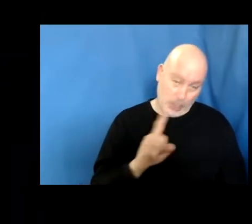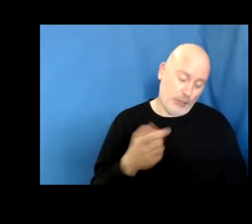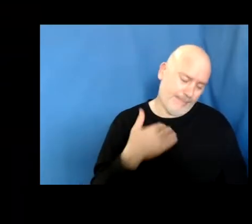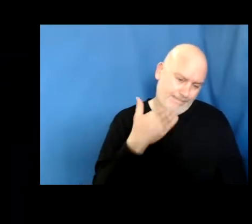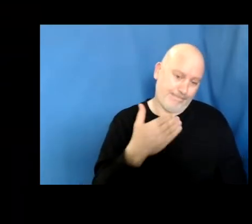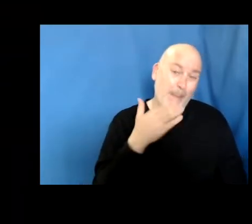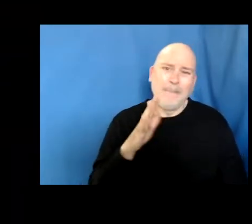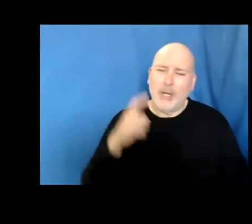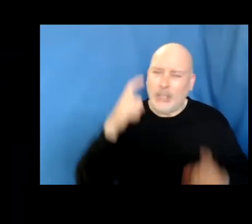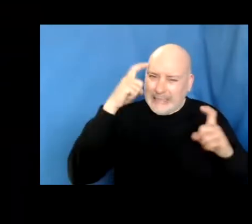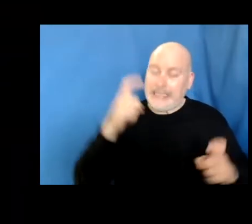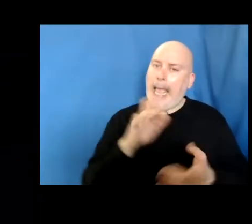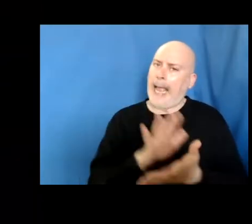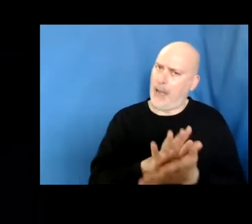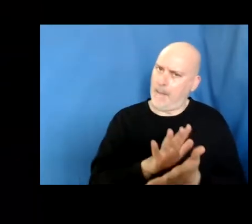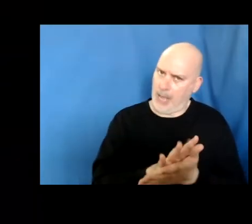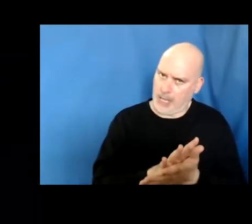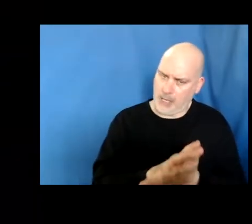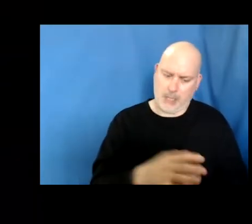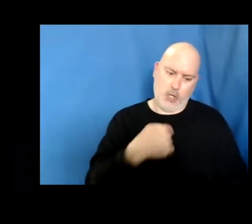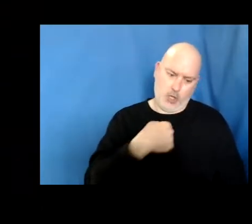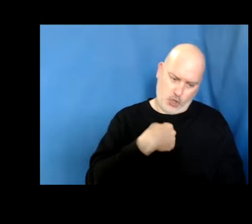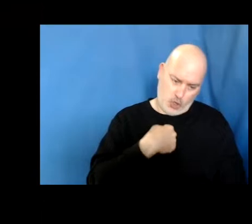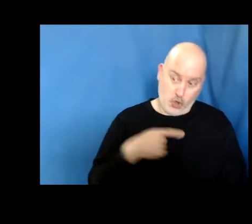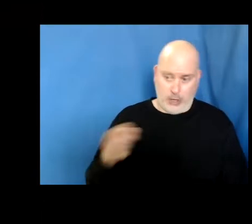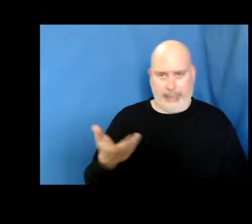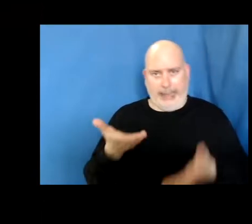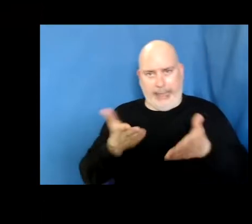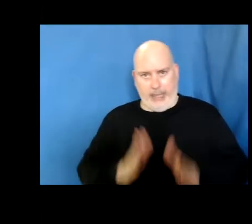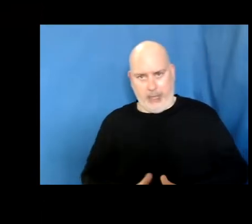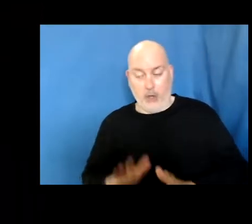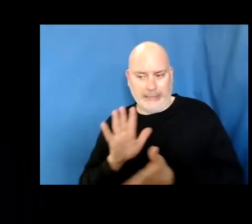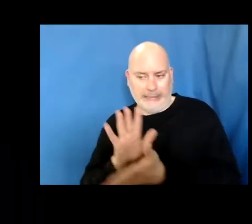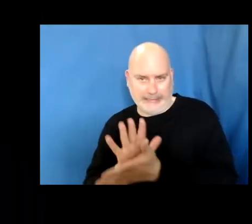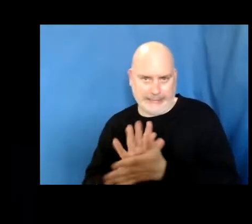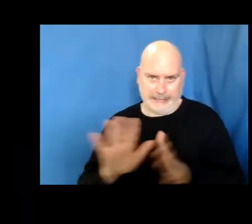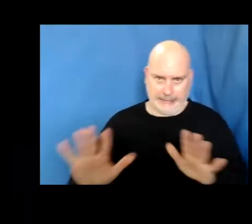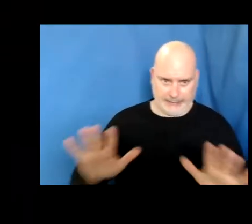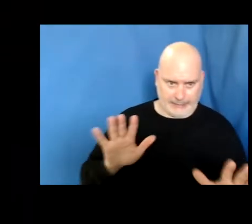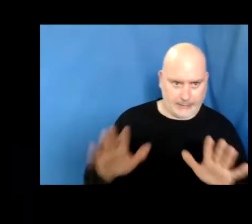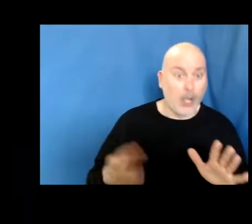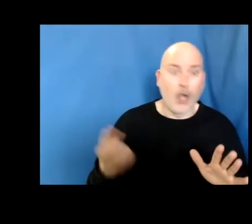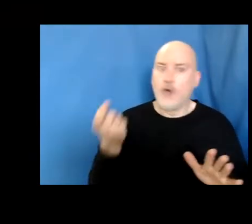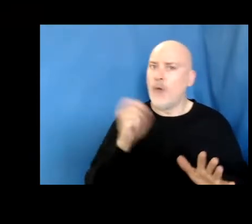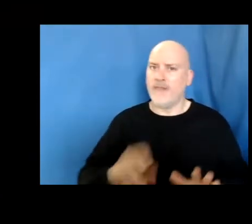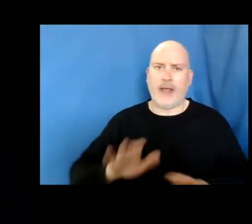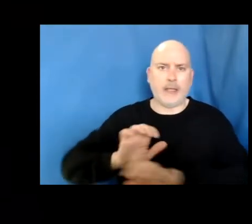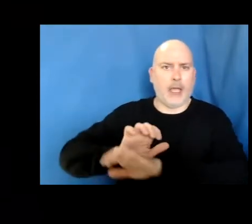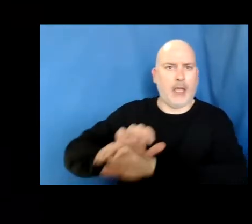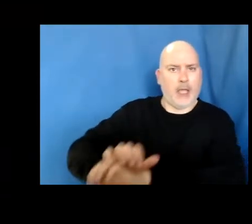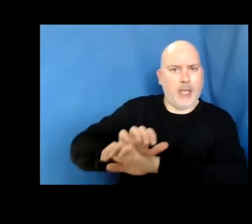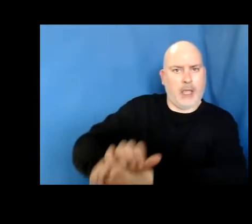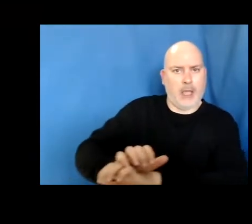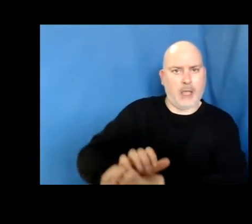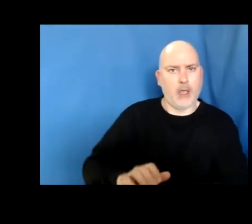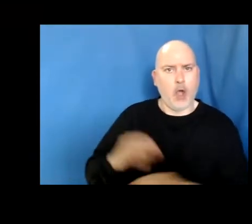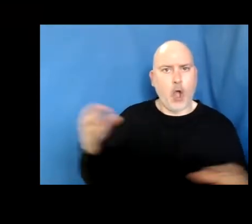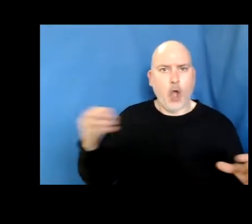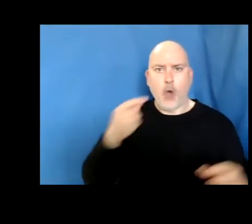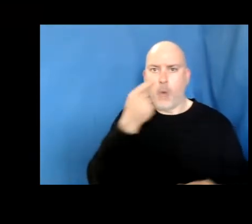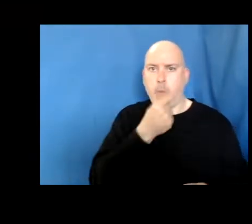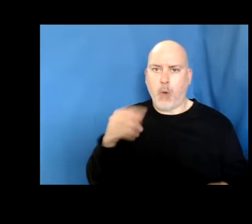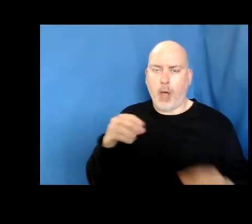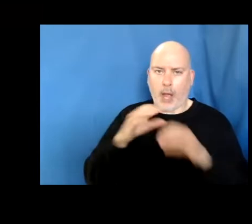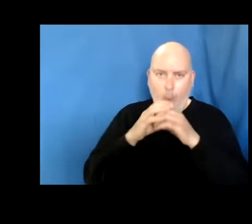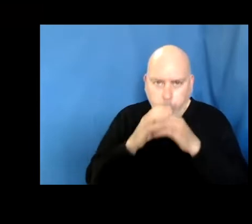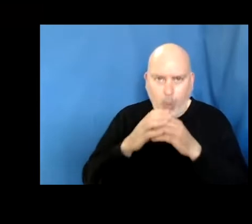calma, tanto la nuestra como la del niño. No hay que hacer maniobras de respiración de boca a boca.